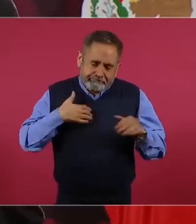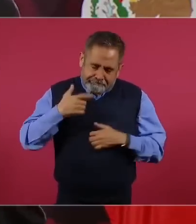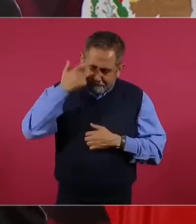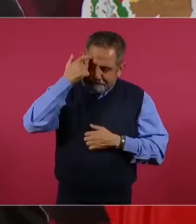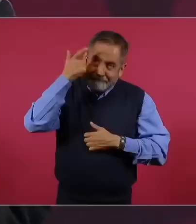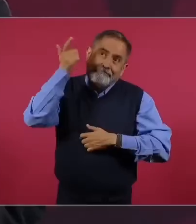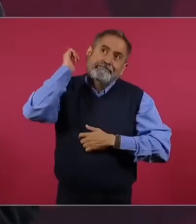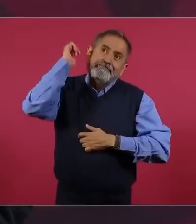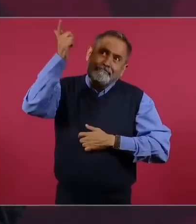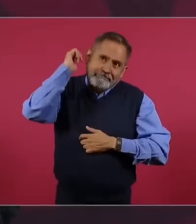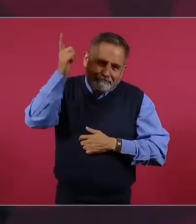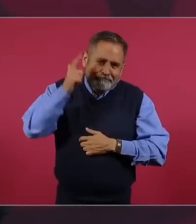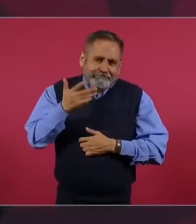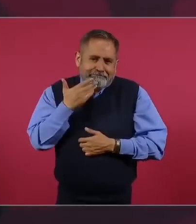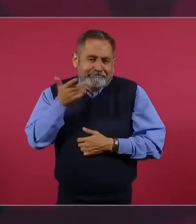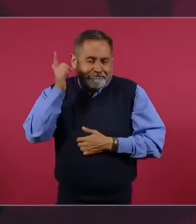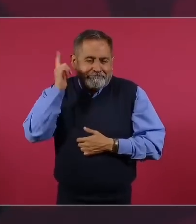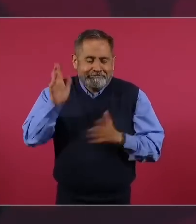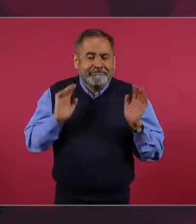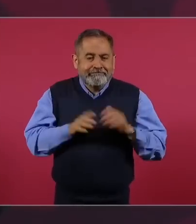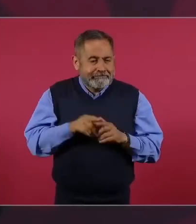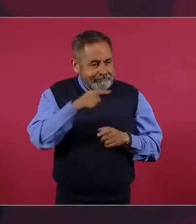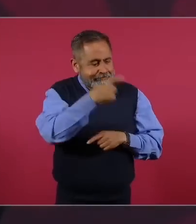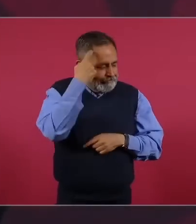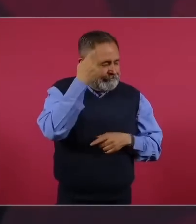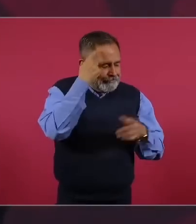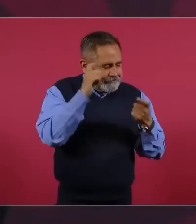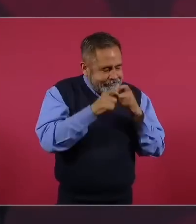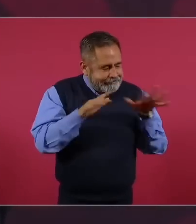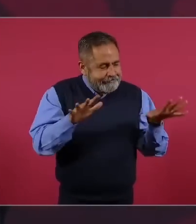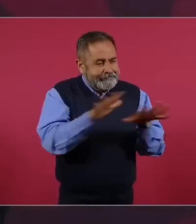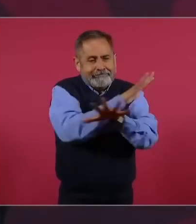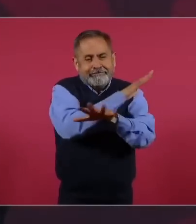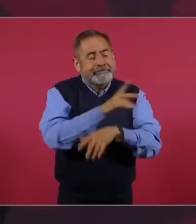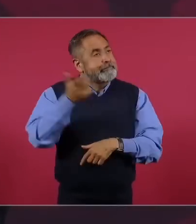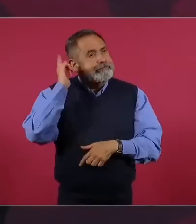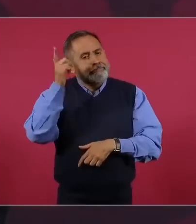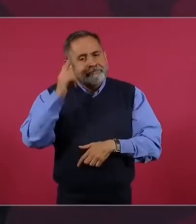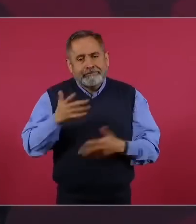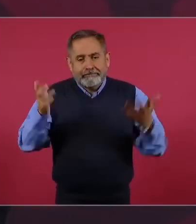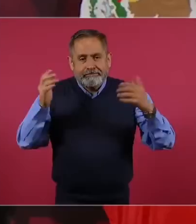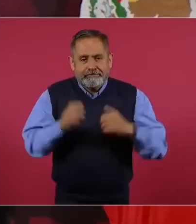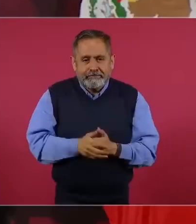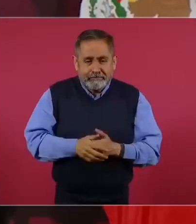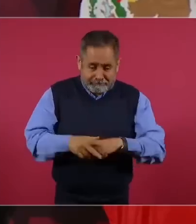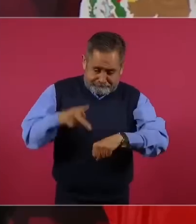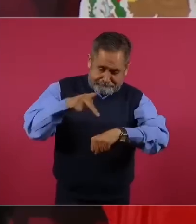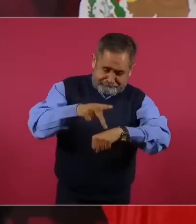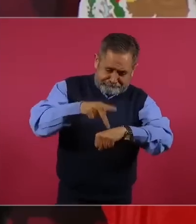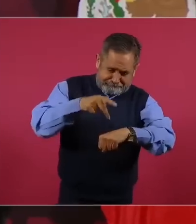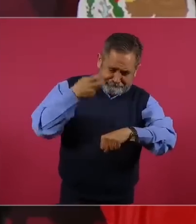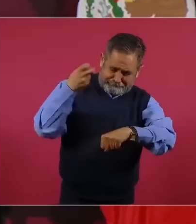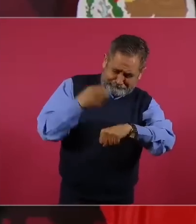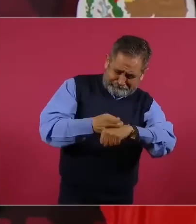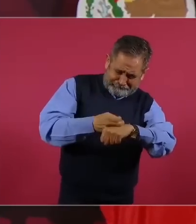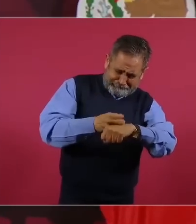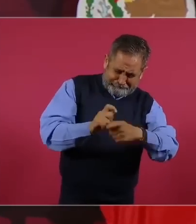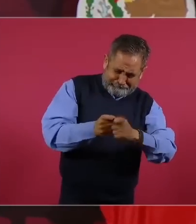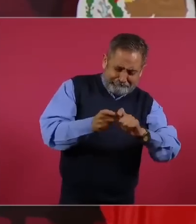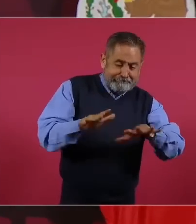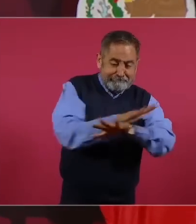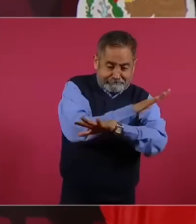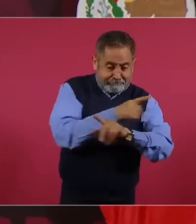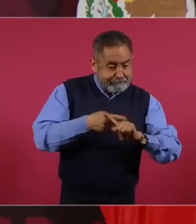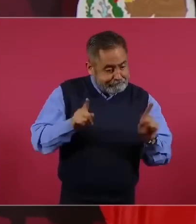esperanza de que cambien, porque hasta las piedras cambian de modo